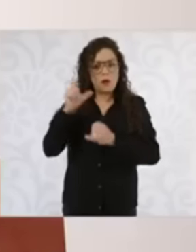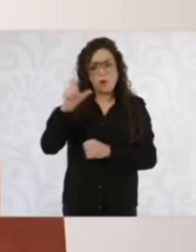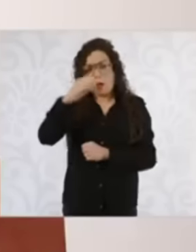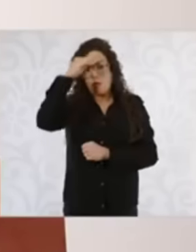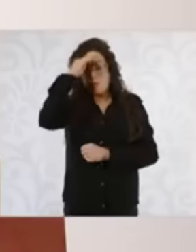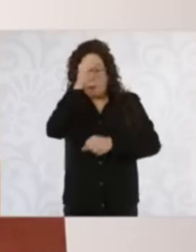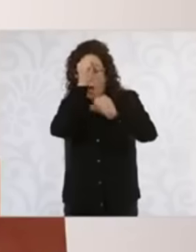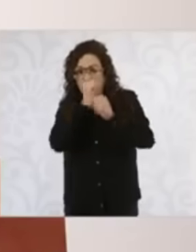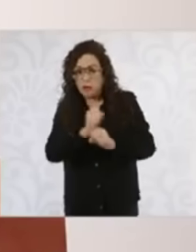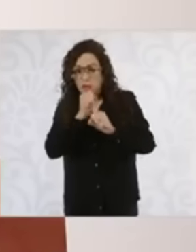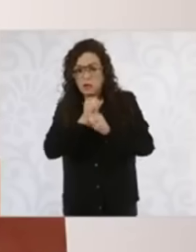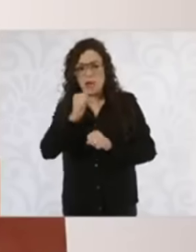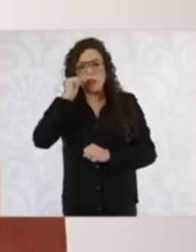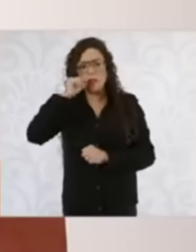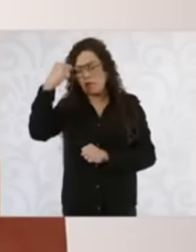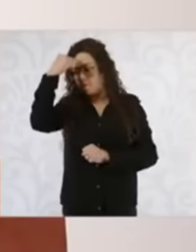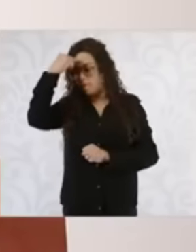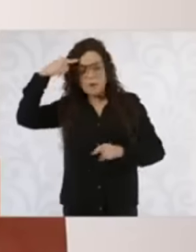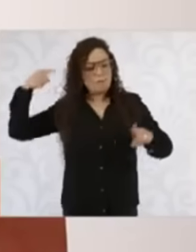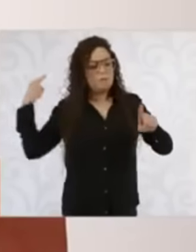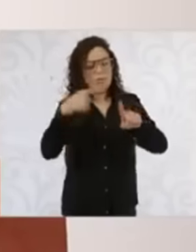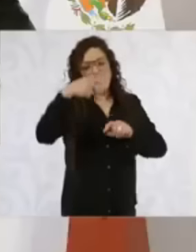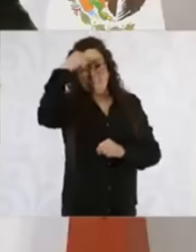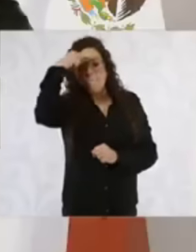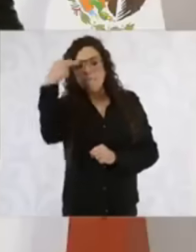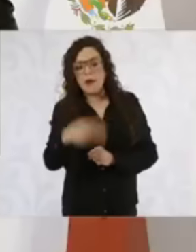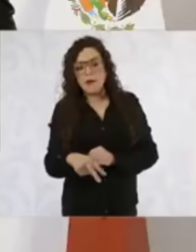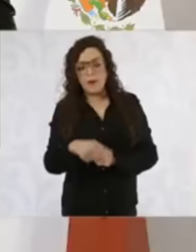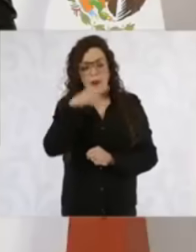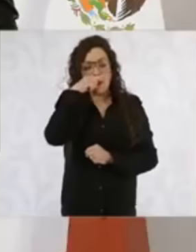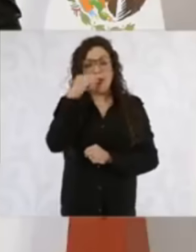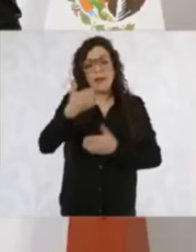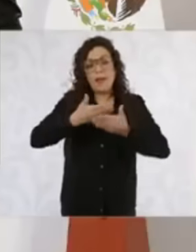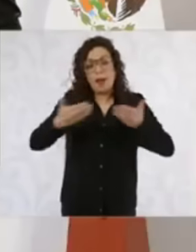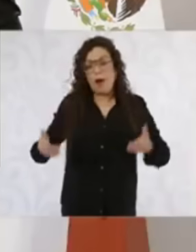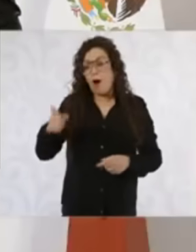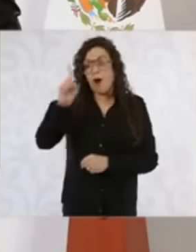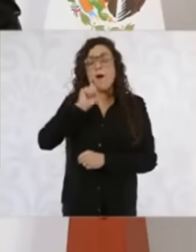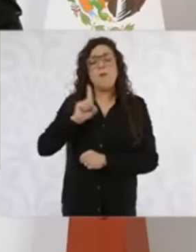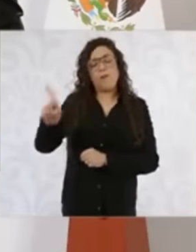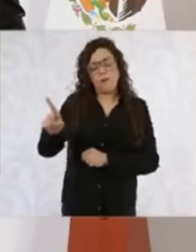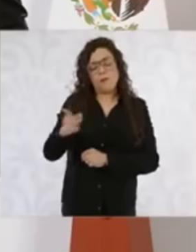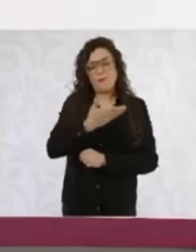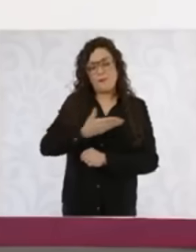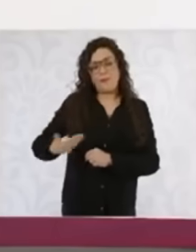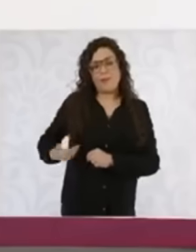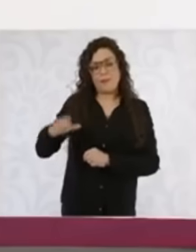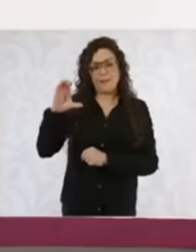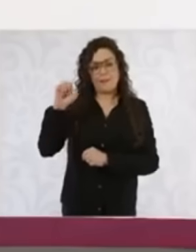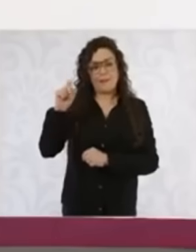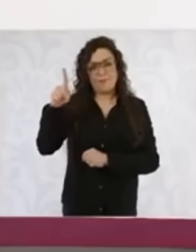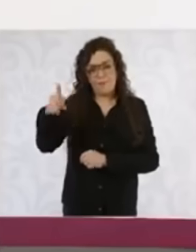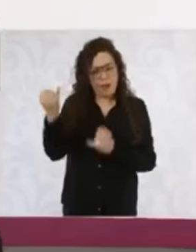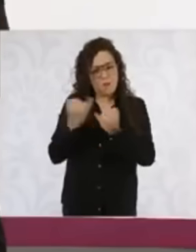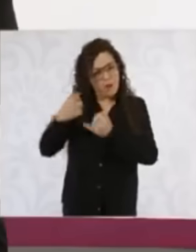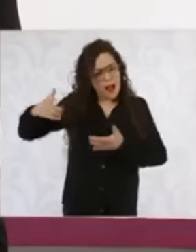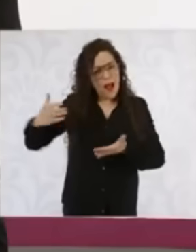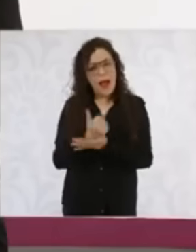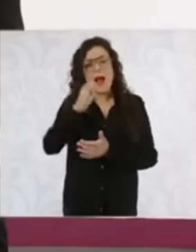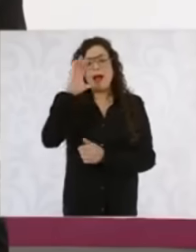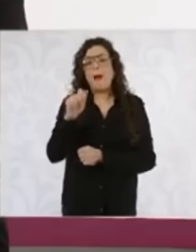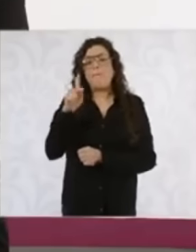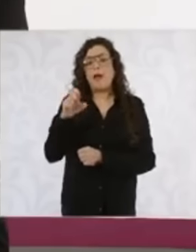en estos procesos. Si sienten que algo no cuadra, investiguen, pregunten, infórmense. Y si es